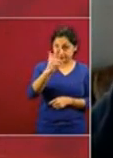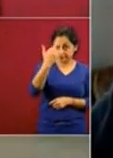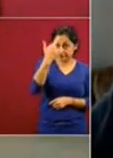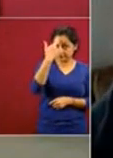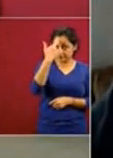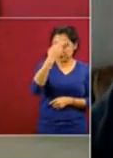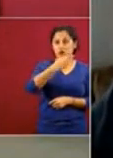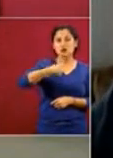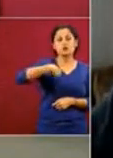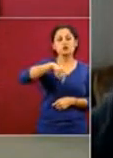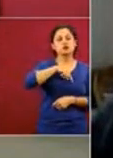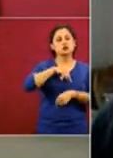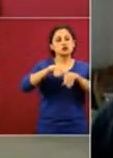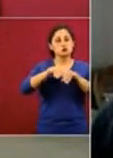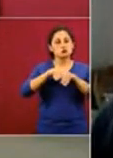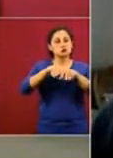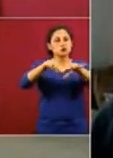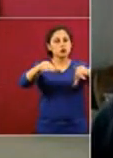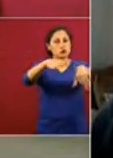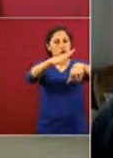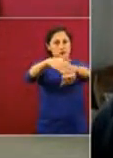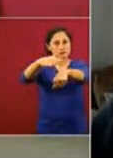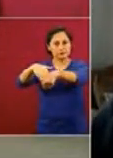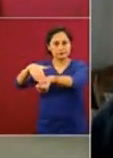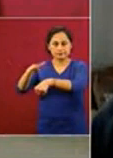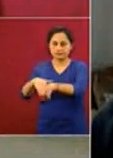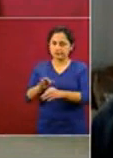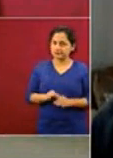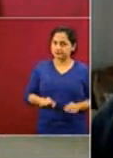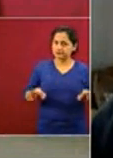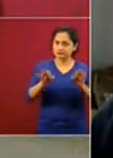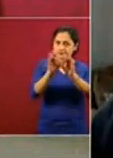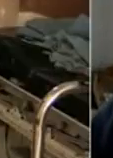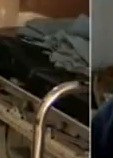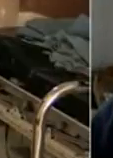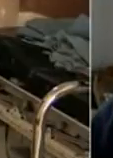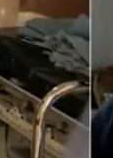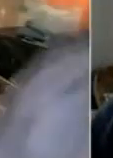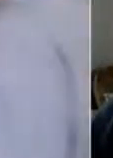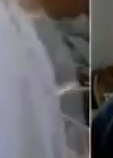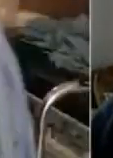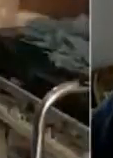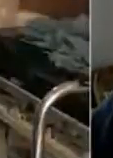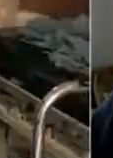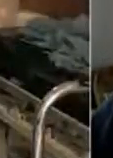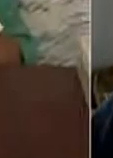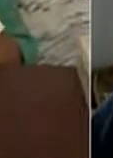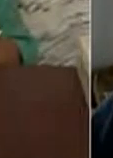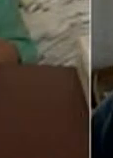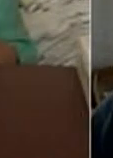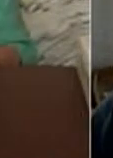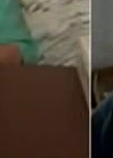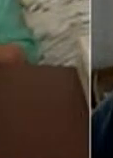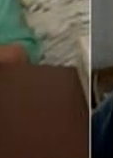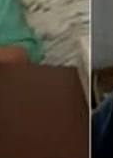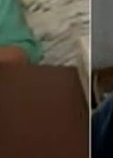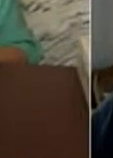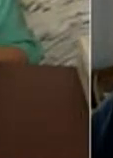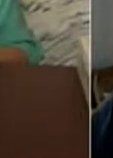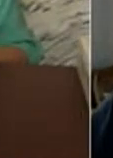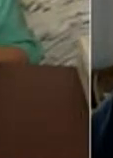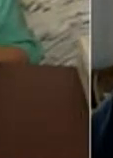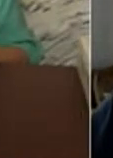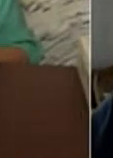lo que es indefendible, ¿no? O de justificar lo que simple y sencillamente no tiene justificación, ¿no? Si hablamos por millón de